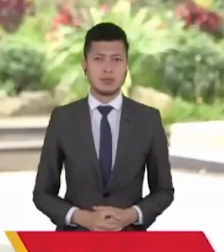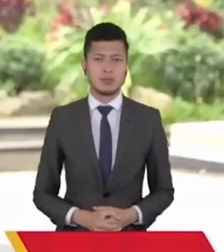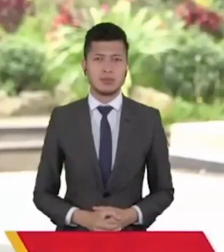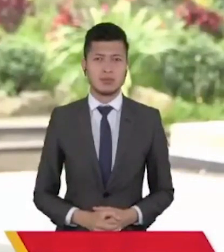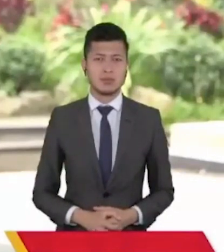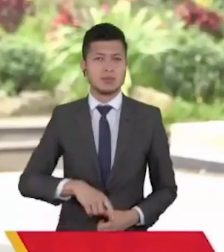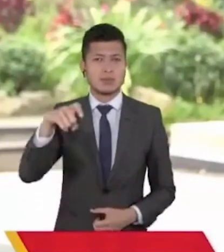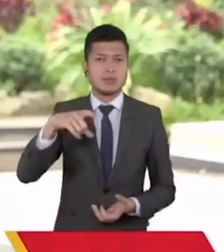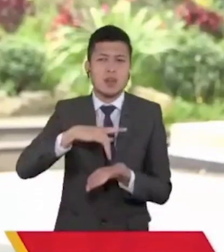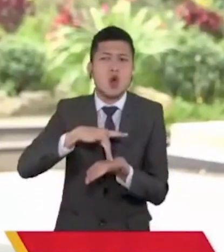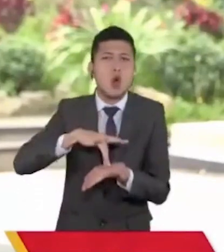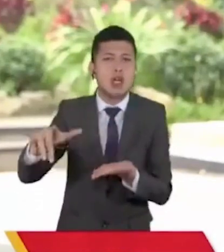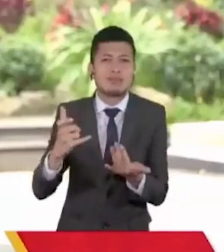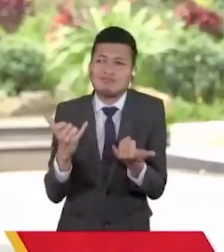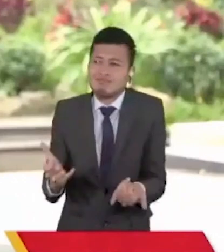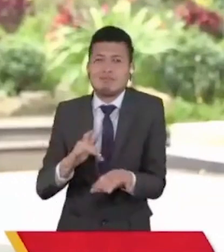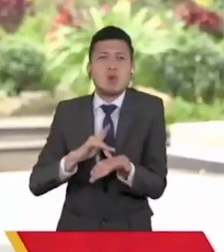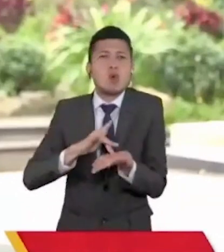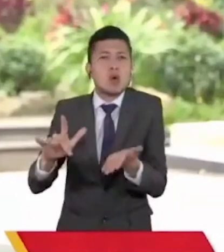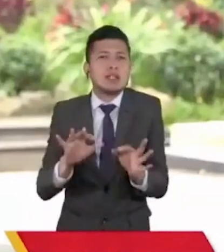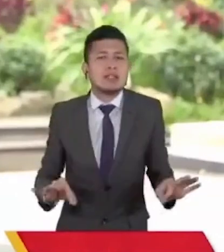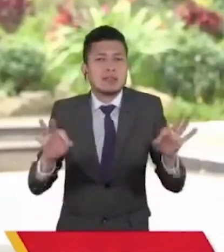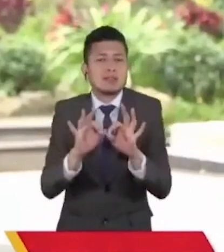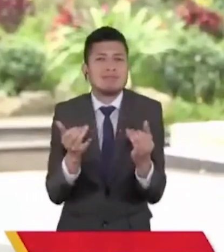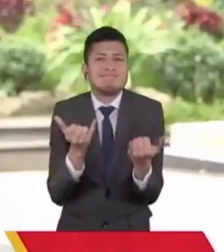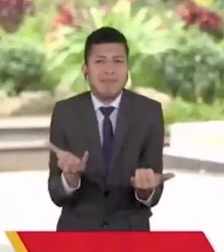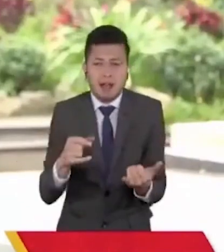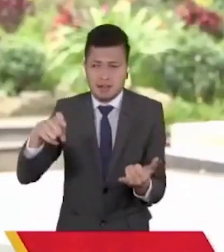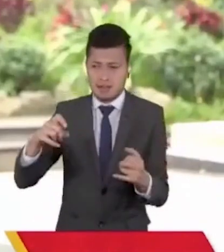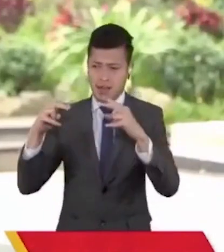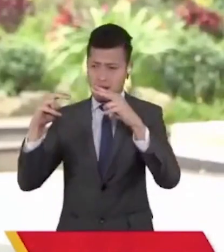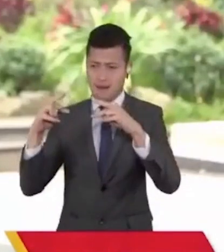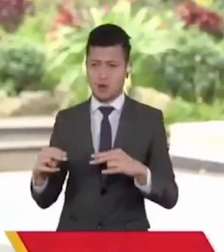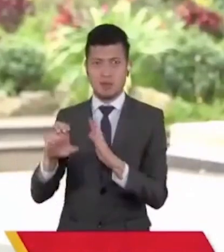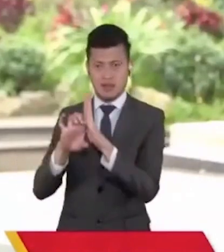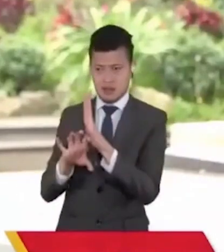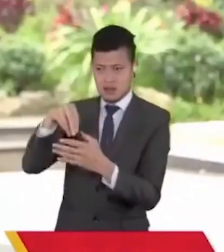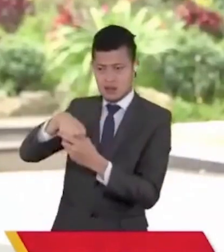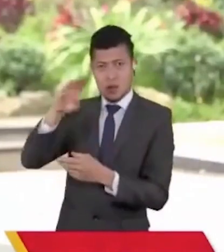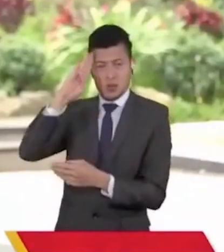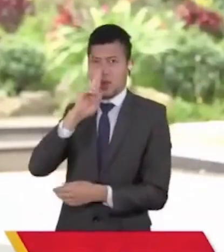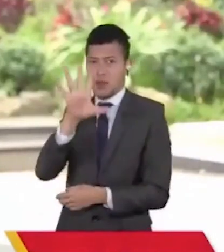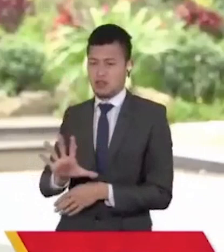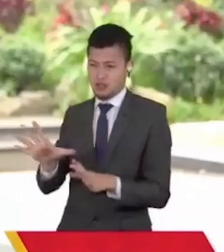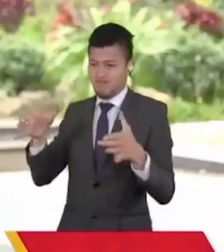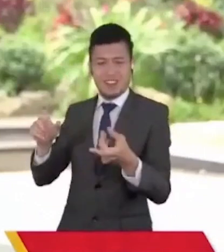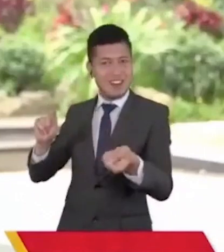Es urgente, es inminente hacer una reforma estructural a la Policía Nacional.